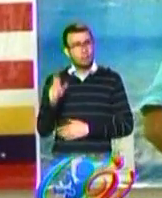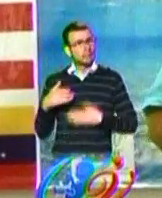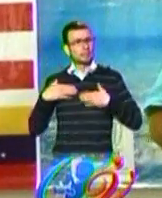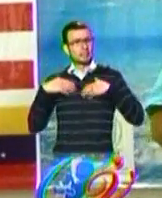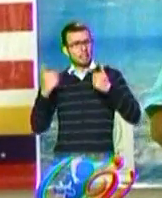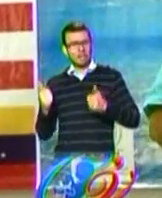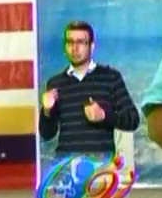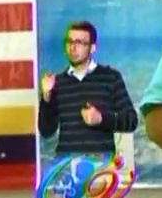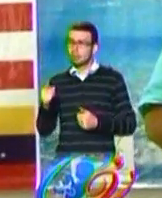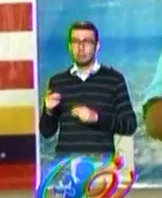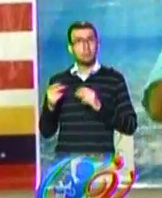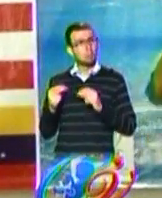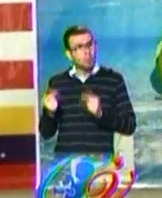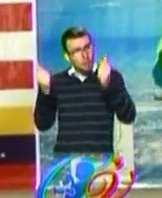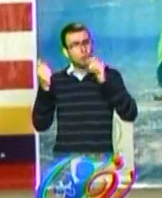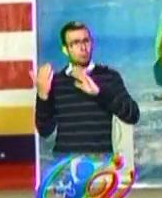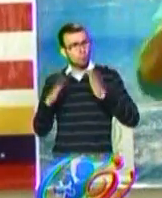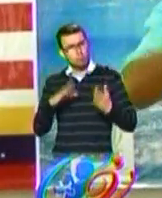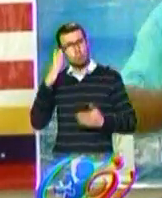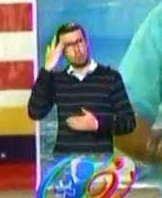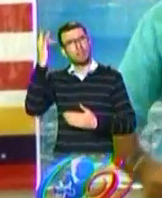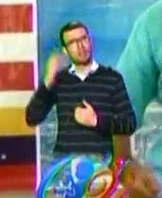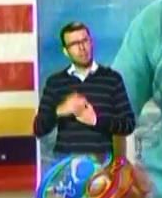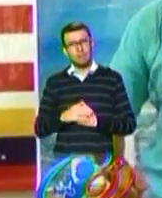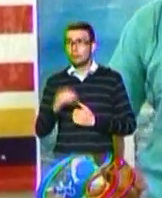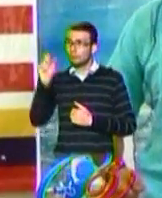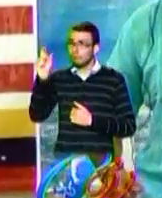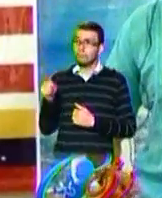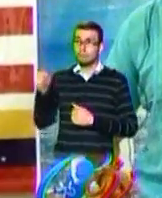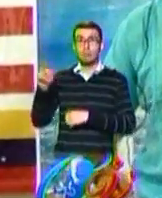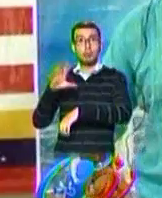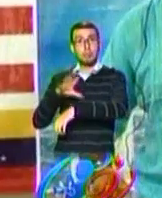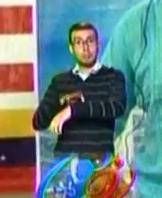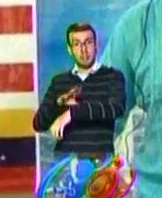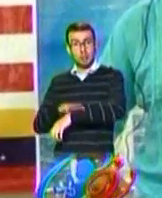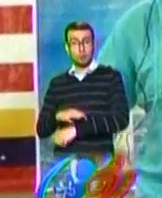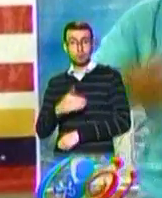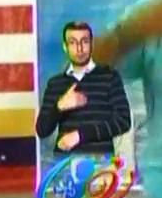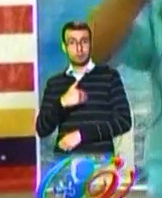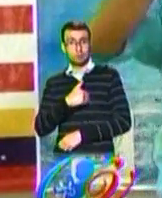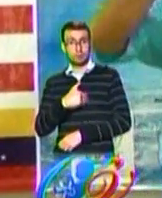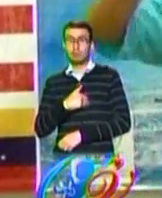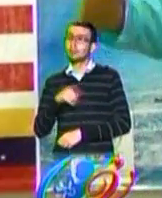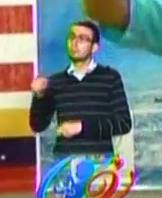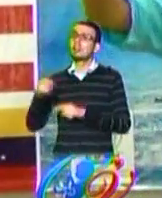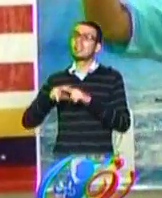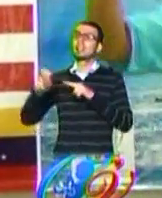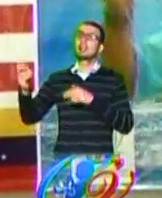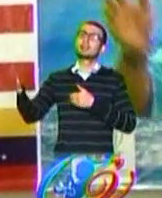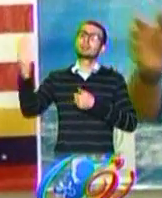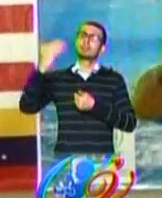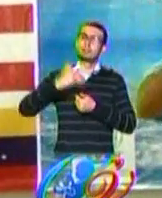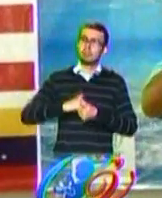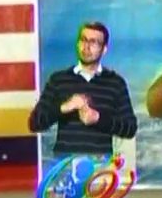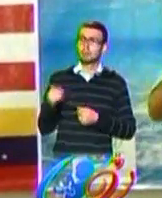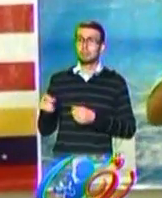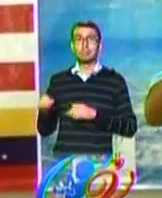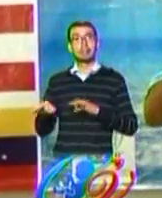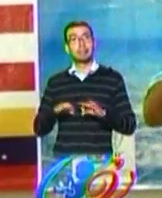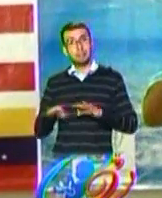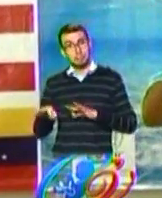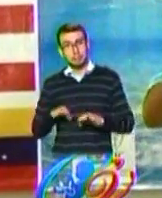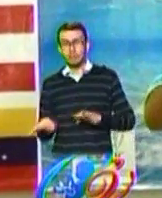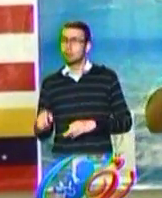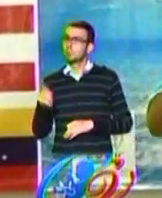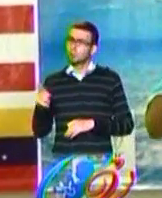muere de repente? Aquí tenemos un médico vascular que viene de Manizales, el doctor Alberto Sánchez, con una amplia, como es Sánchez, con una experiencia